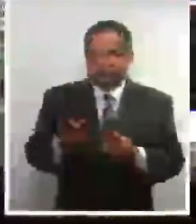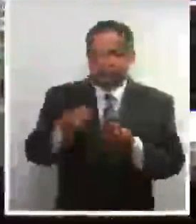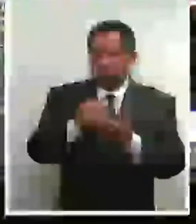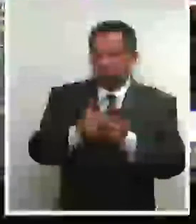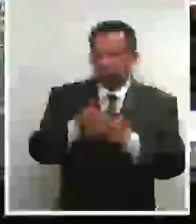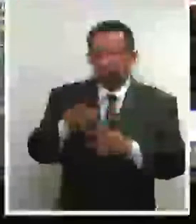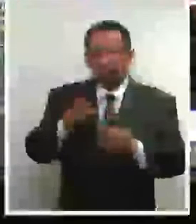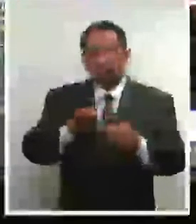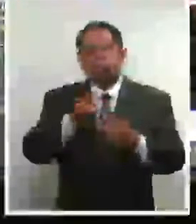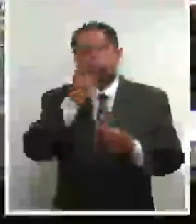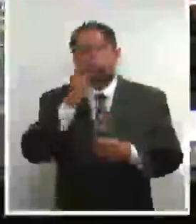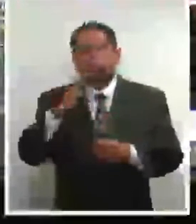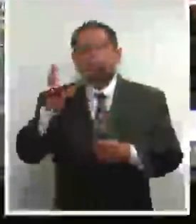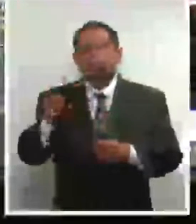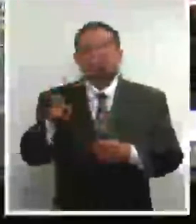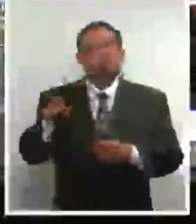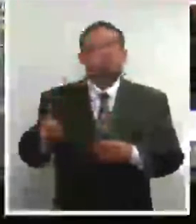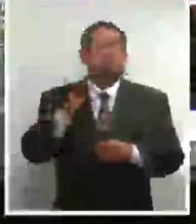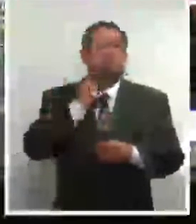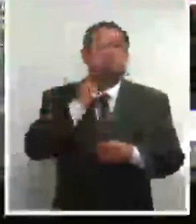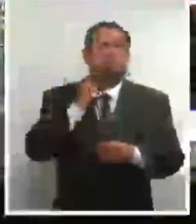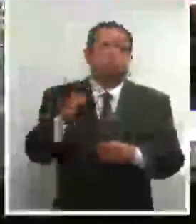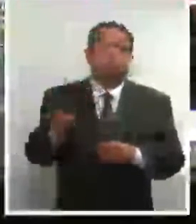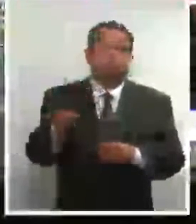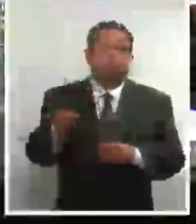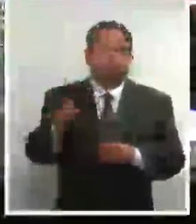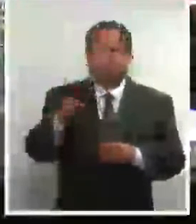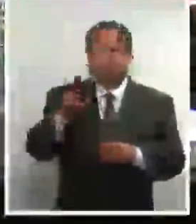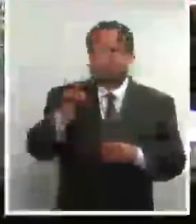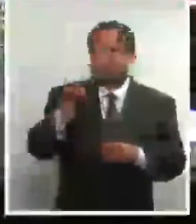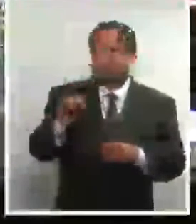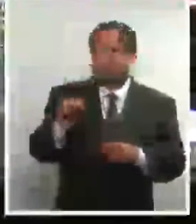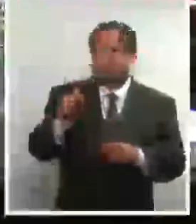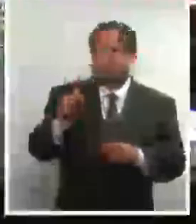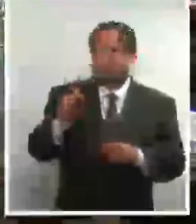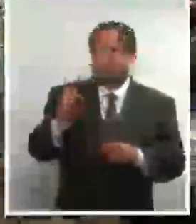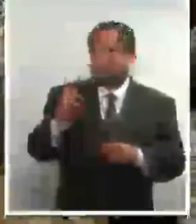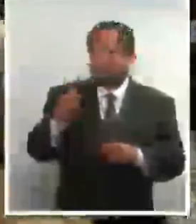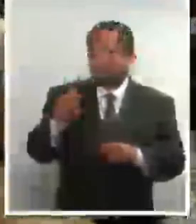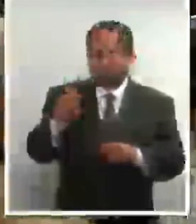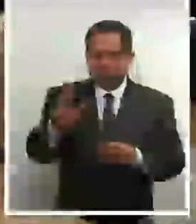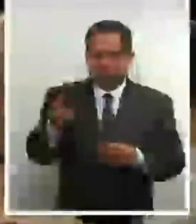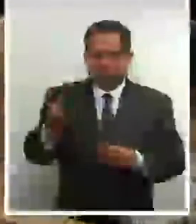uso de la palabra en contra el diputado Armando Ríos Peter.